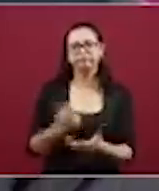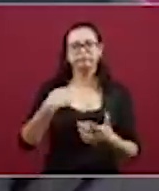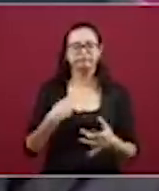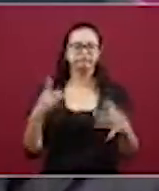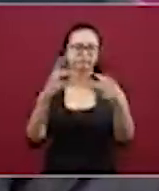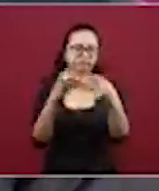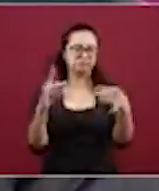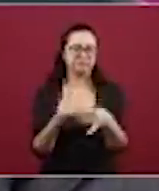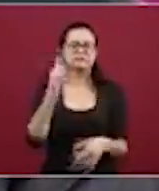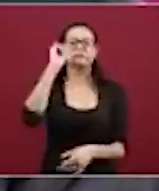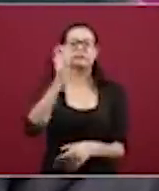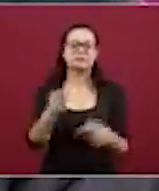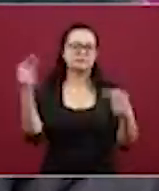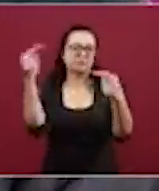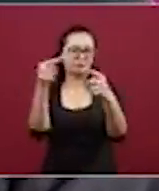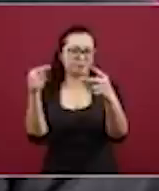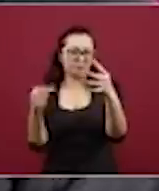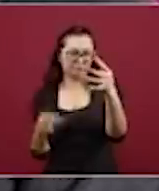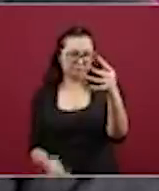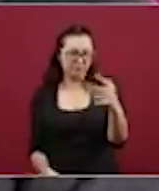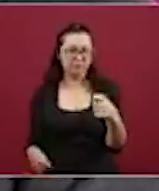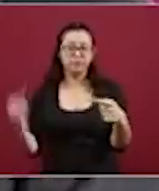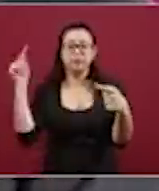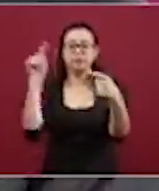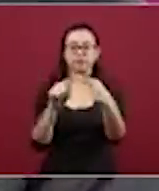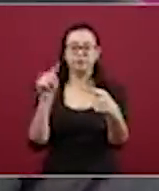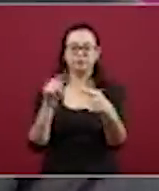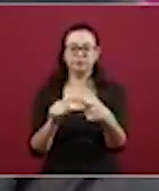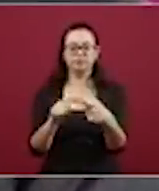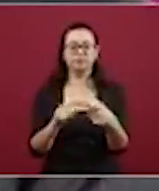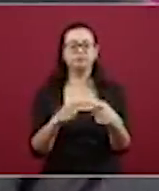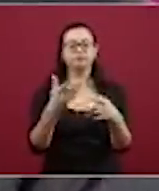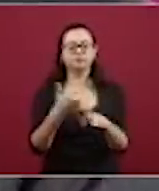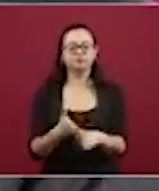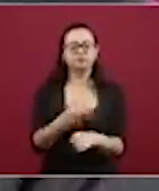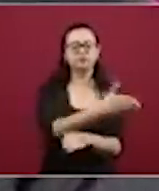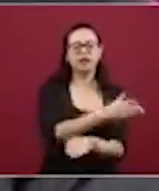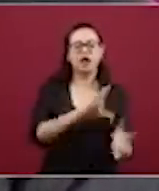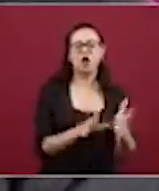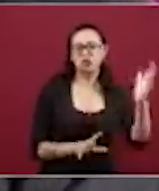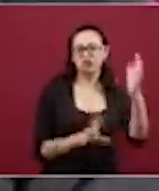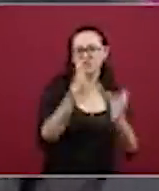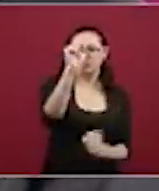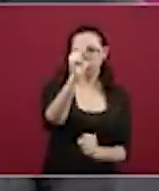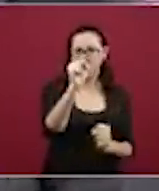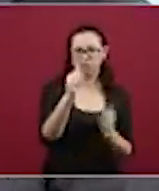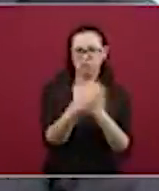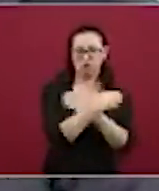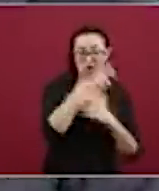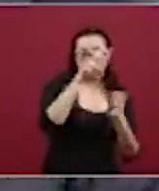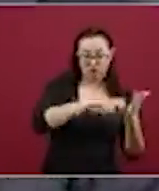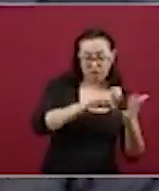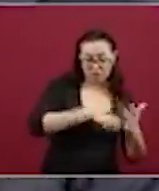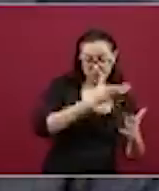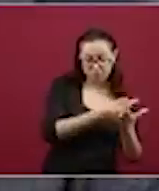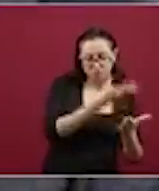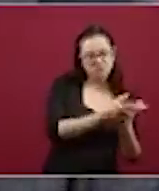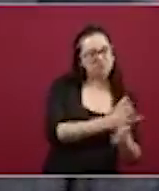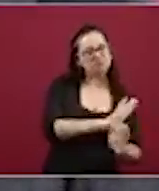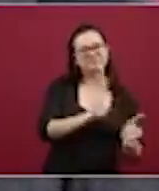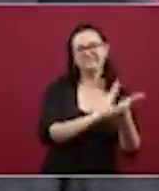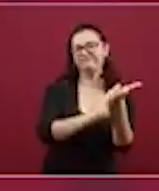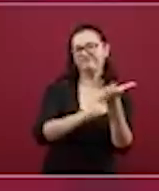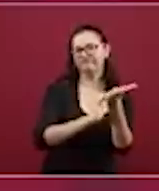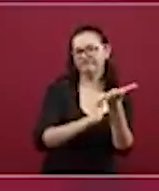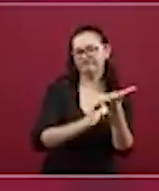que la define. En primer lugar, queda abrogado el texto constitucional previo y también a raíz